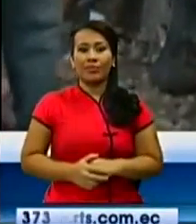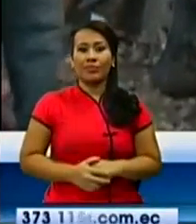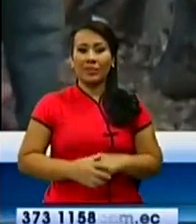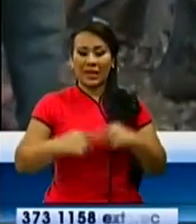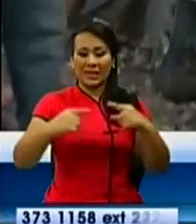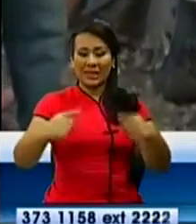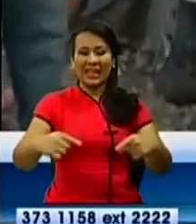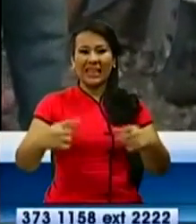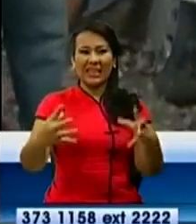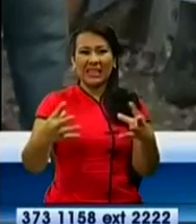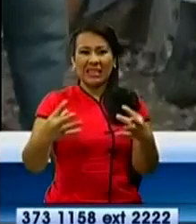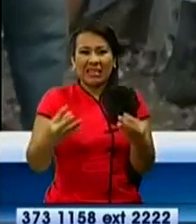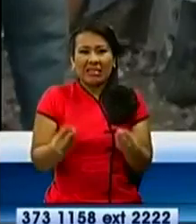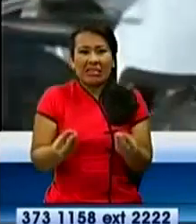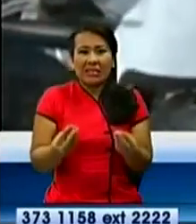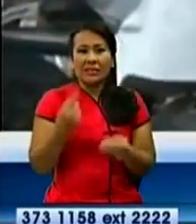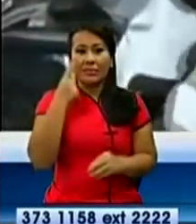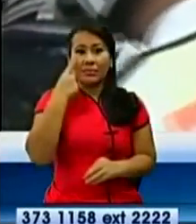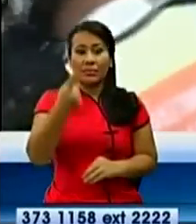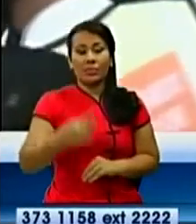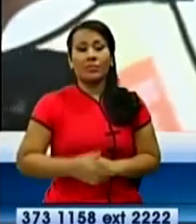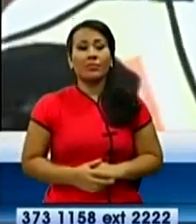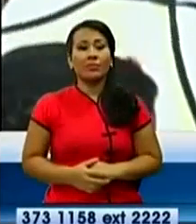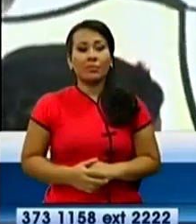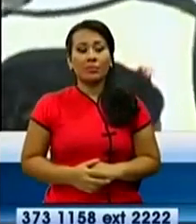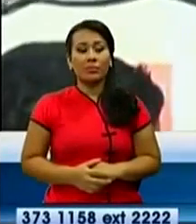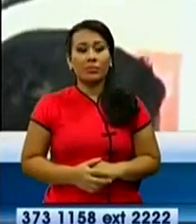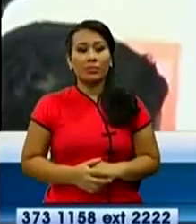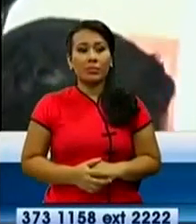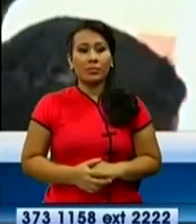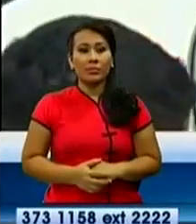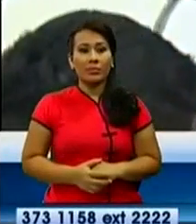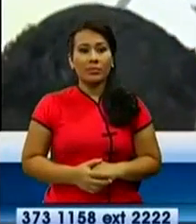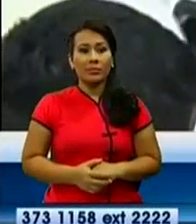se las había reventado, por eso se le fue encima.